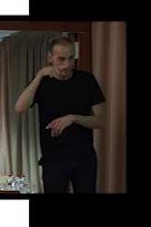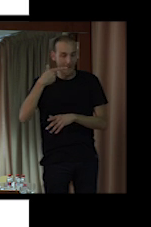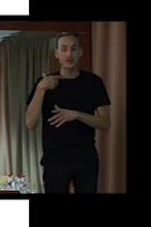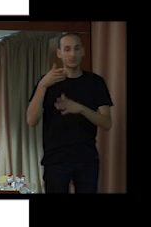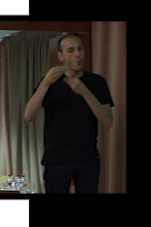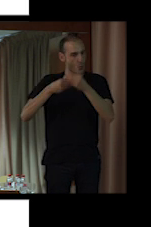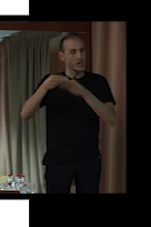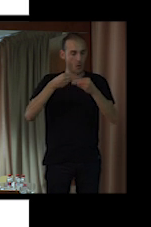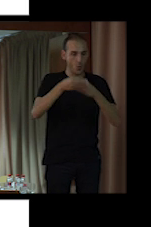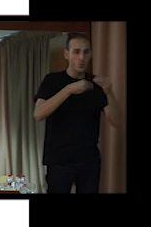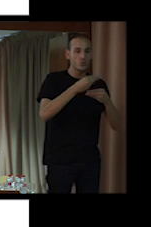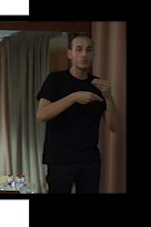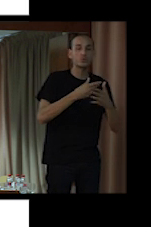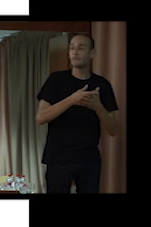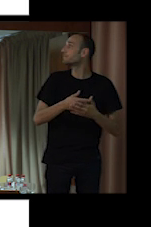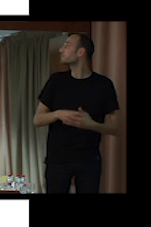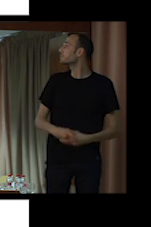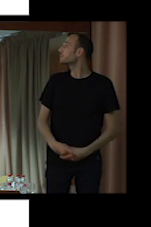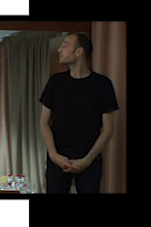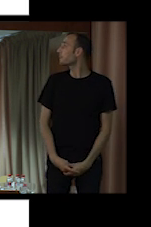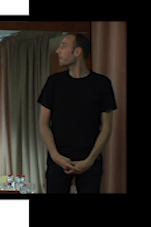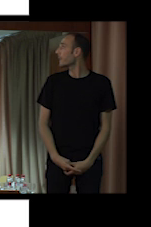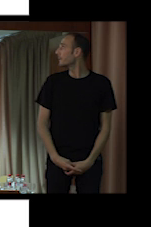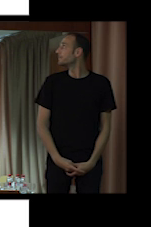permite caracterizar el sueño de cada uno de los pacientes.